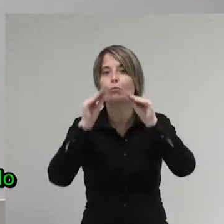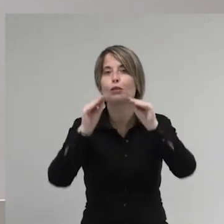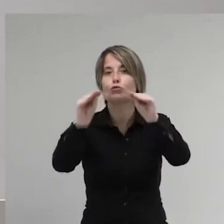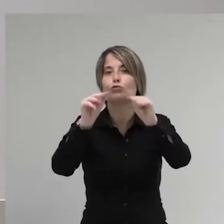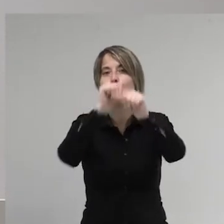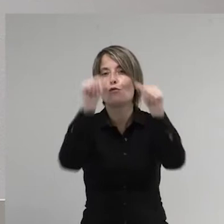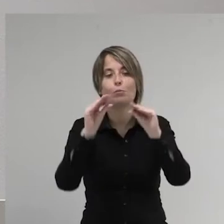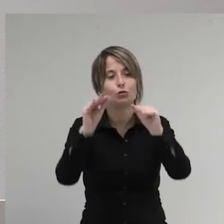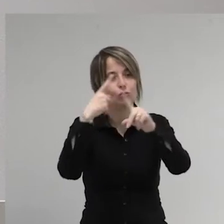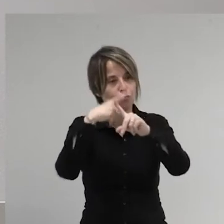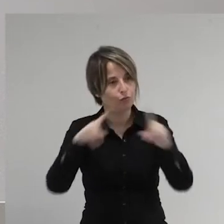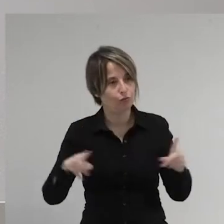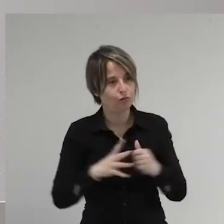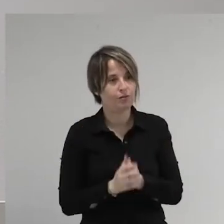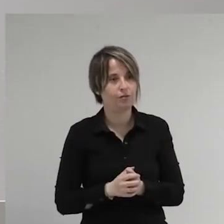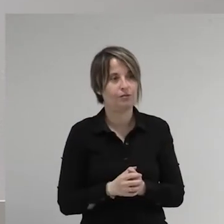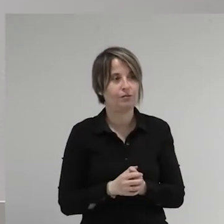¿no? Entonces,